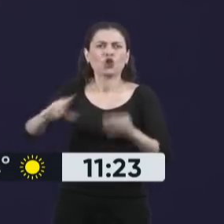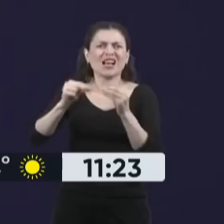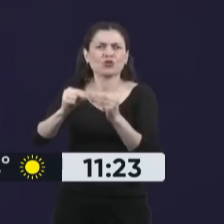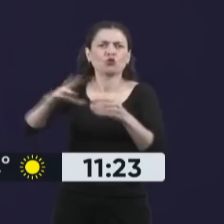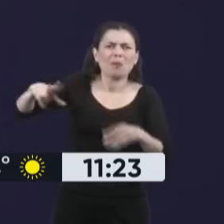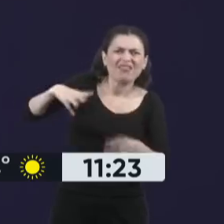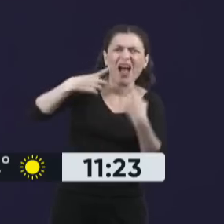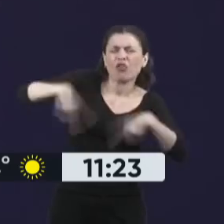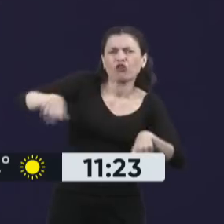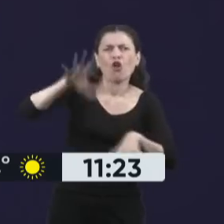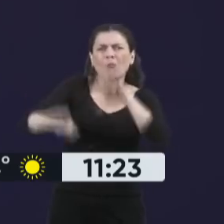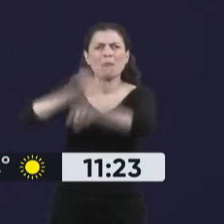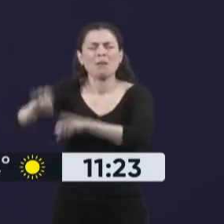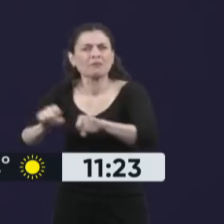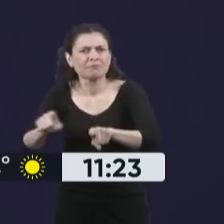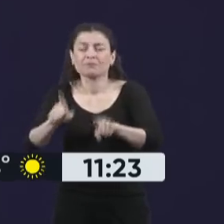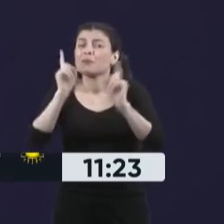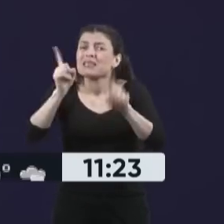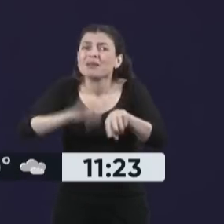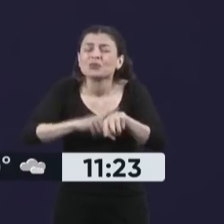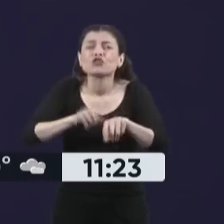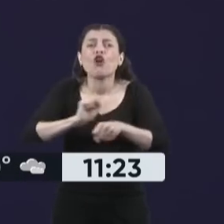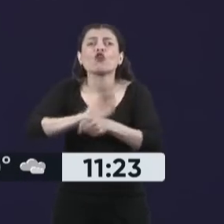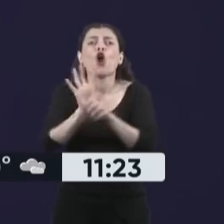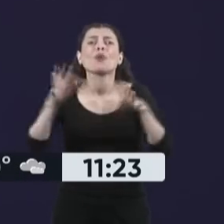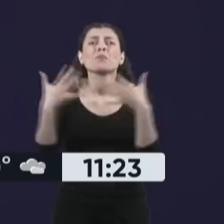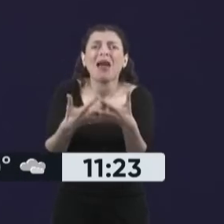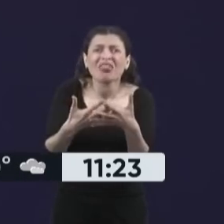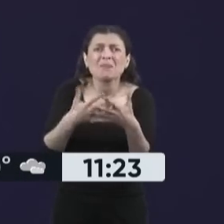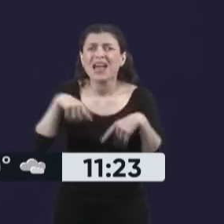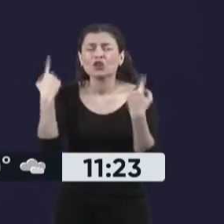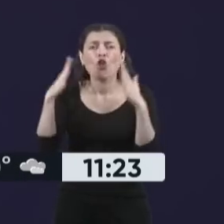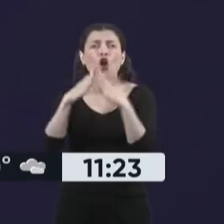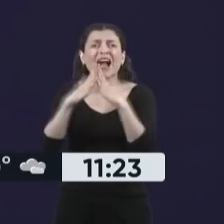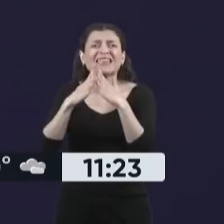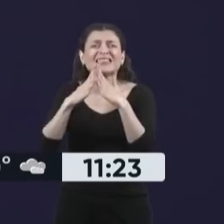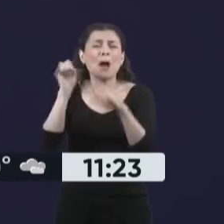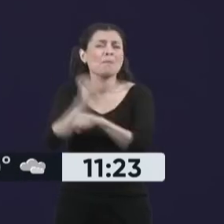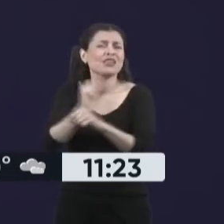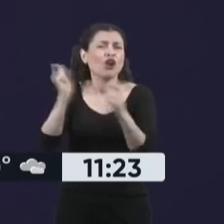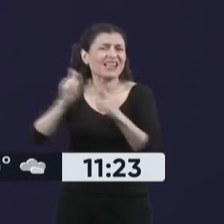cuando estábamos todos encerrados, pero además yo recuerdo el día,